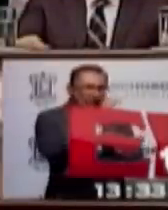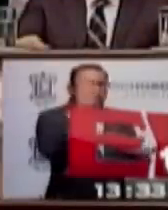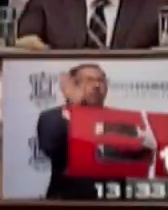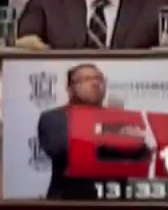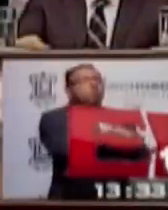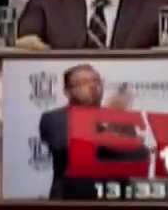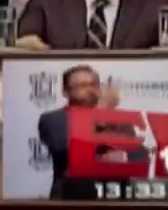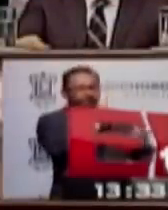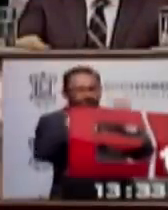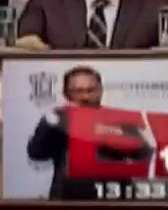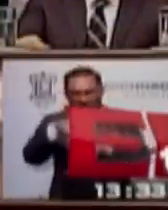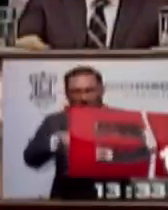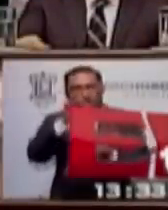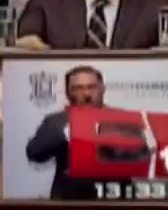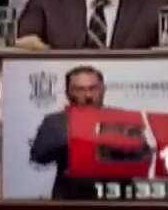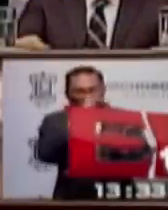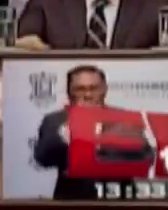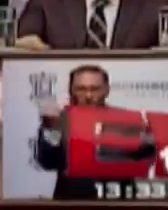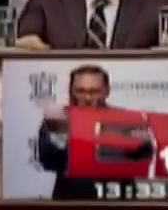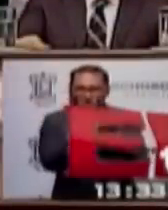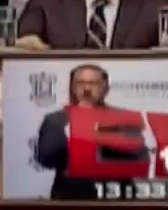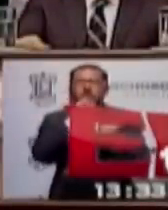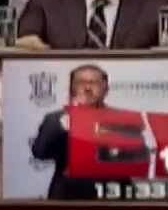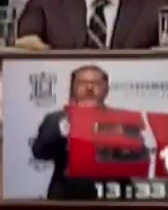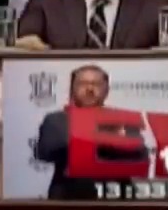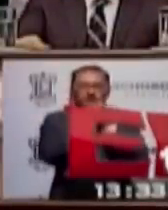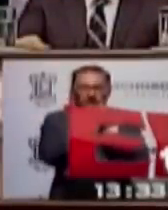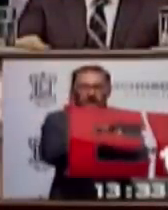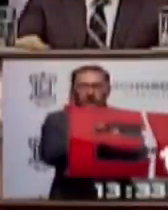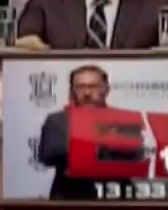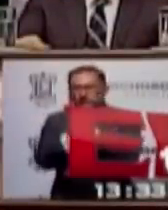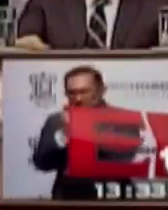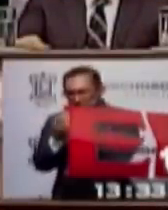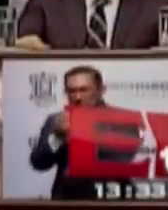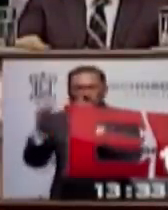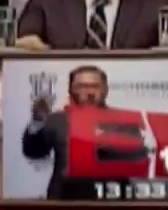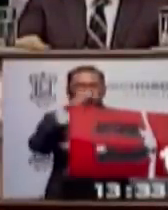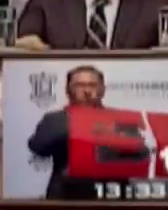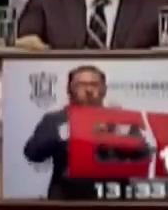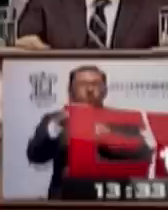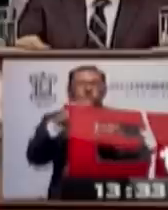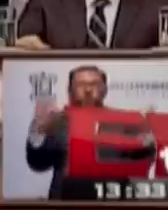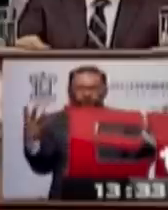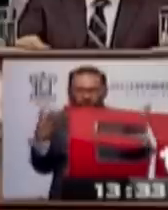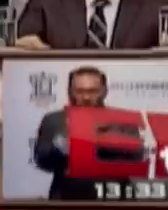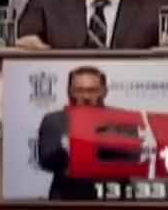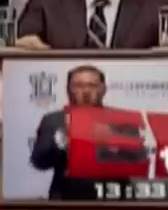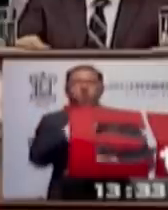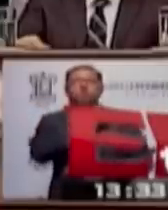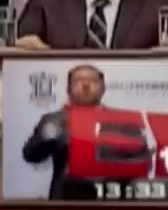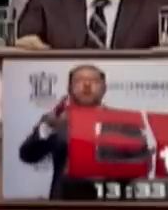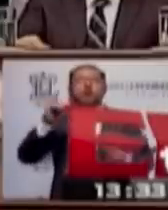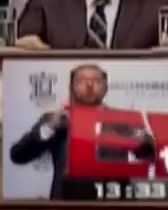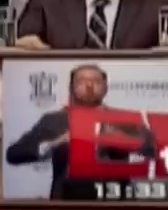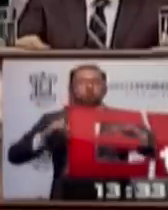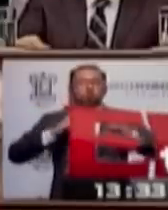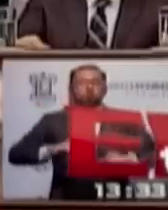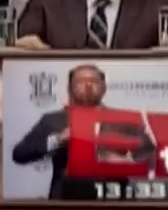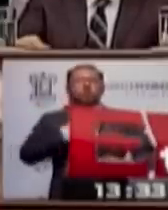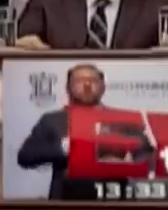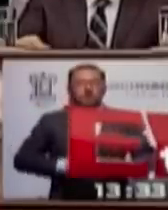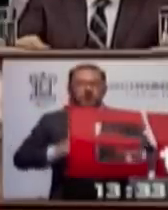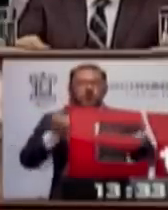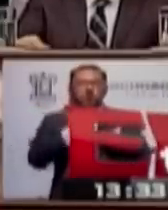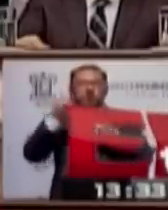presencia y a la vez saludo a los integrantes del Poder Judicial y del Consejo de